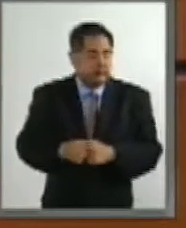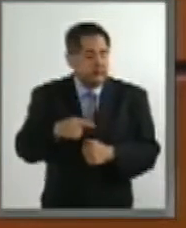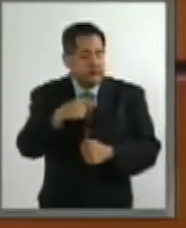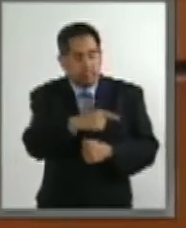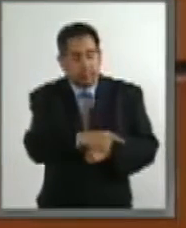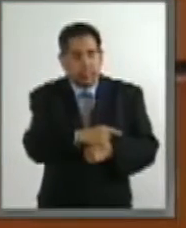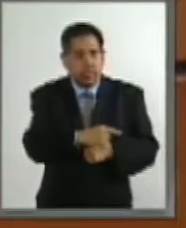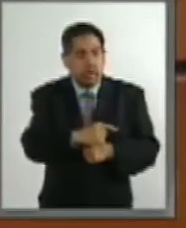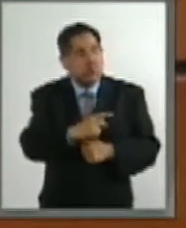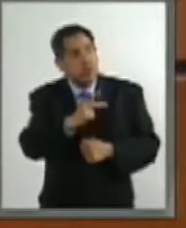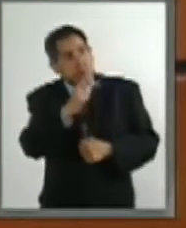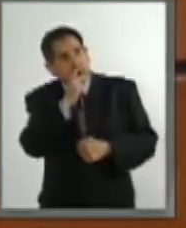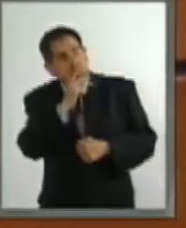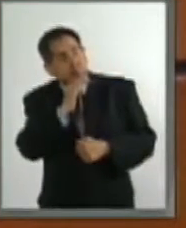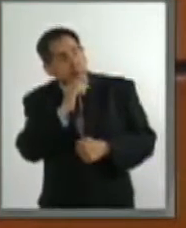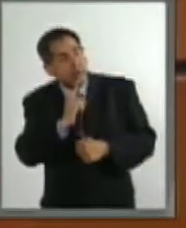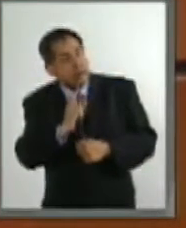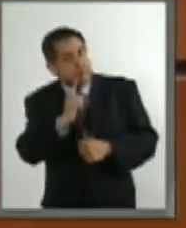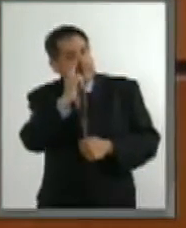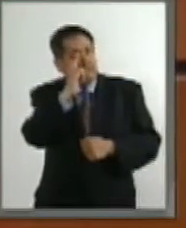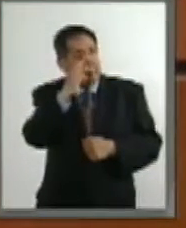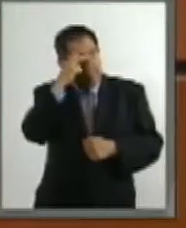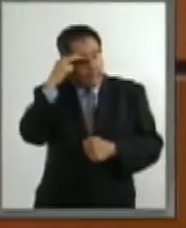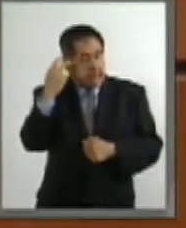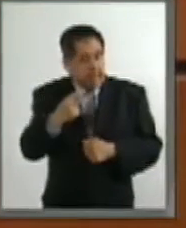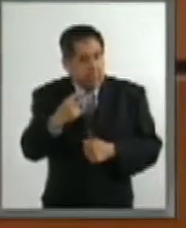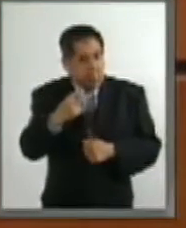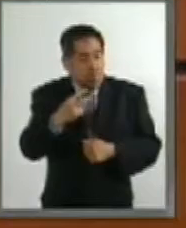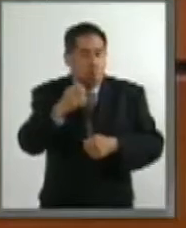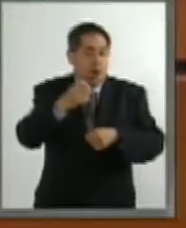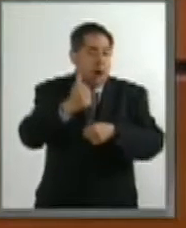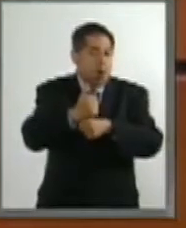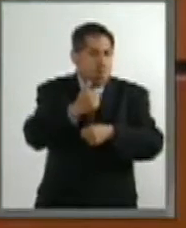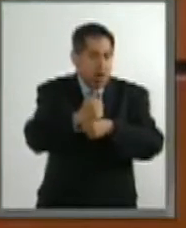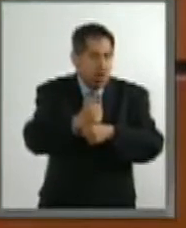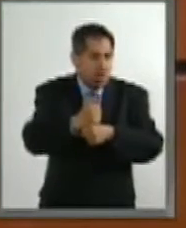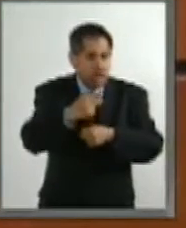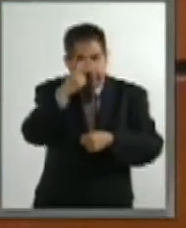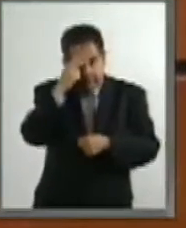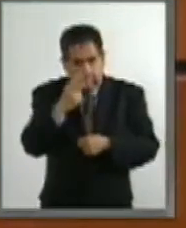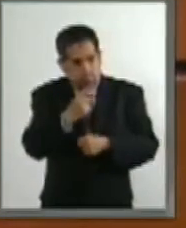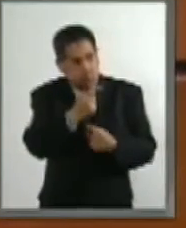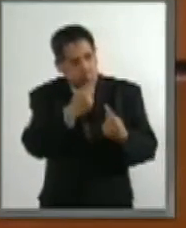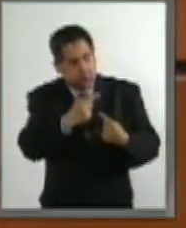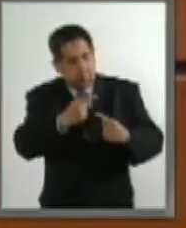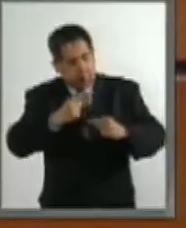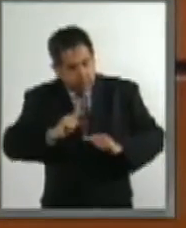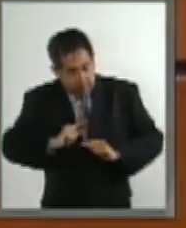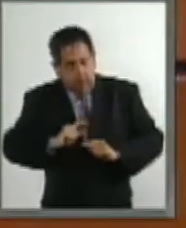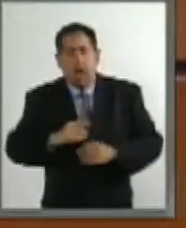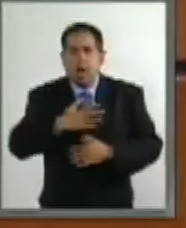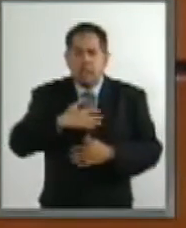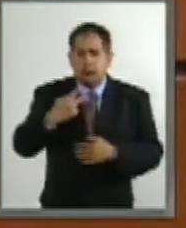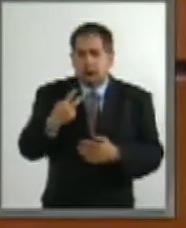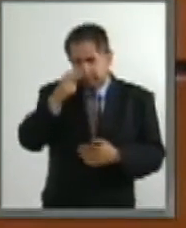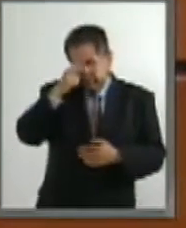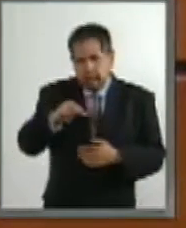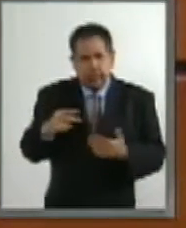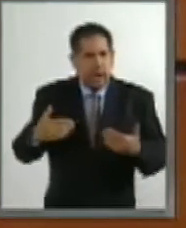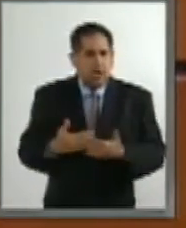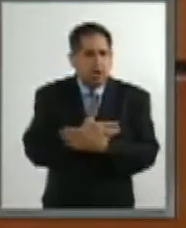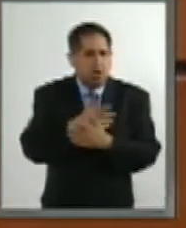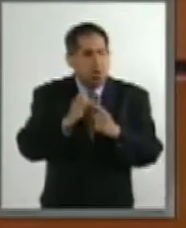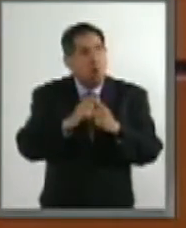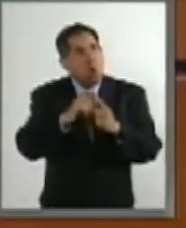ascendiente descendiente en línea recta hasta el segundo grado de un mexicano por nacimiento o por naturalización